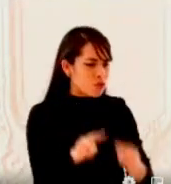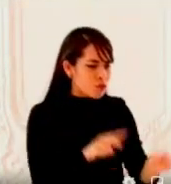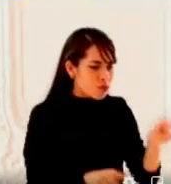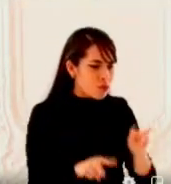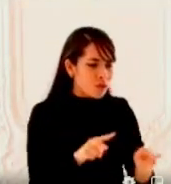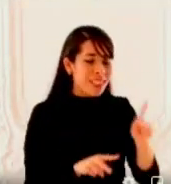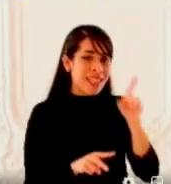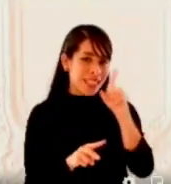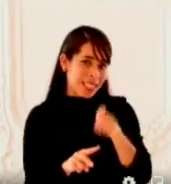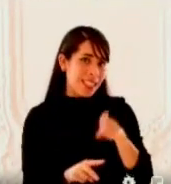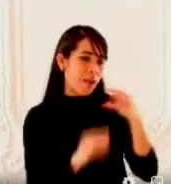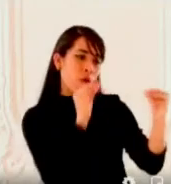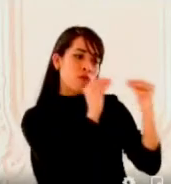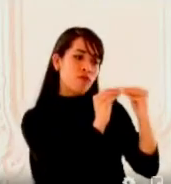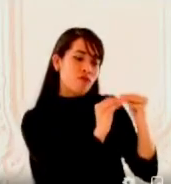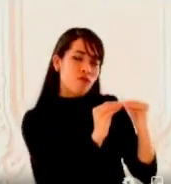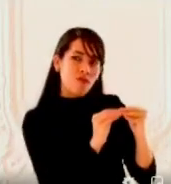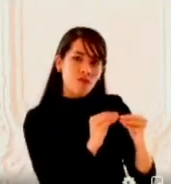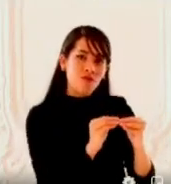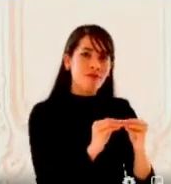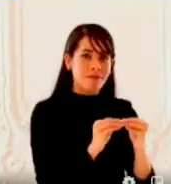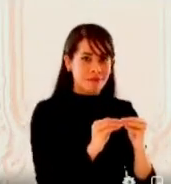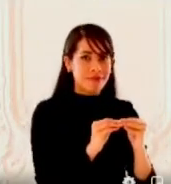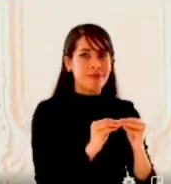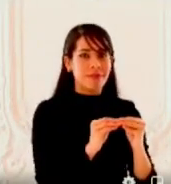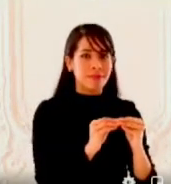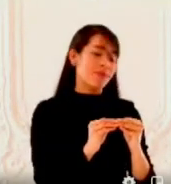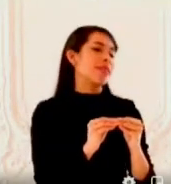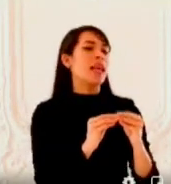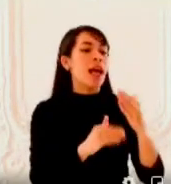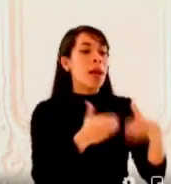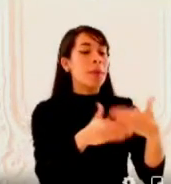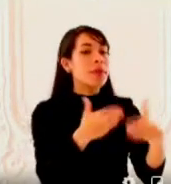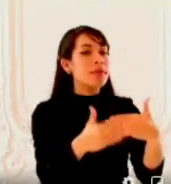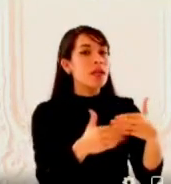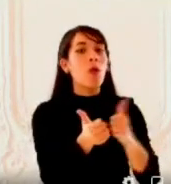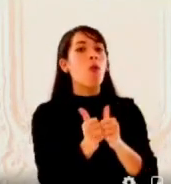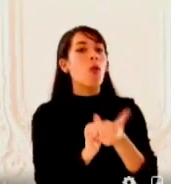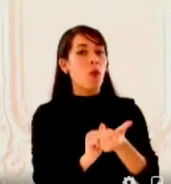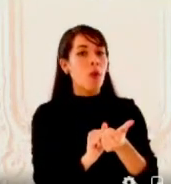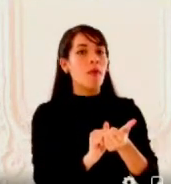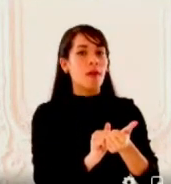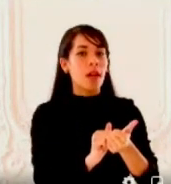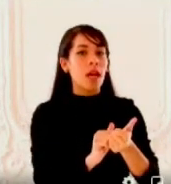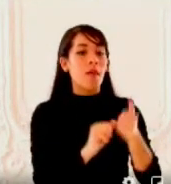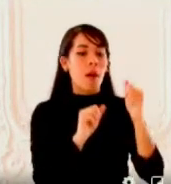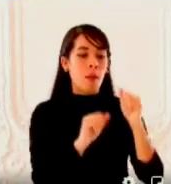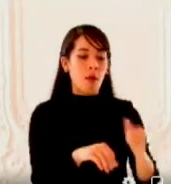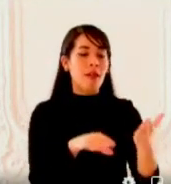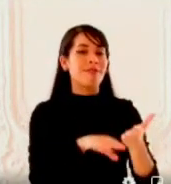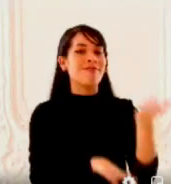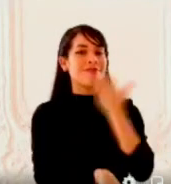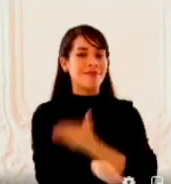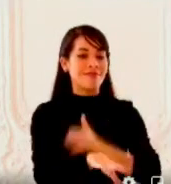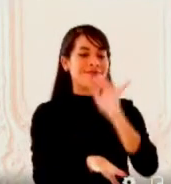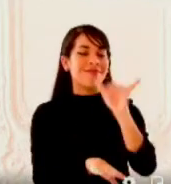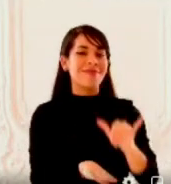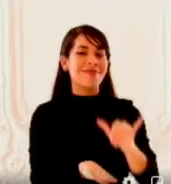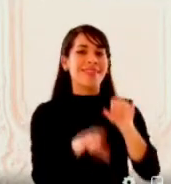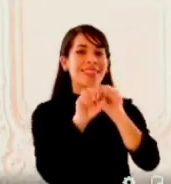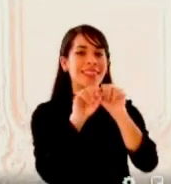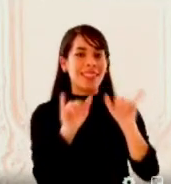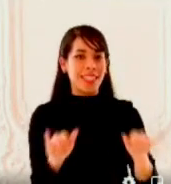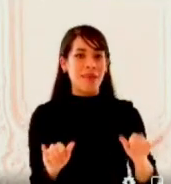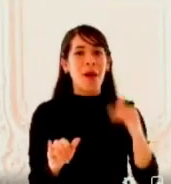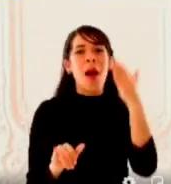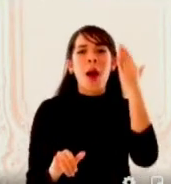Tendremos que mirar a ver cómo está haciéndose el proceso ahora y qué haya que hacer para mejorar ese sistema, porque definitivamente en las